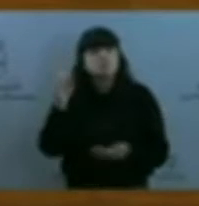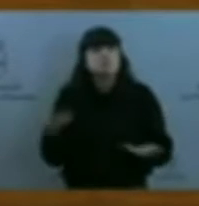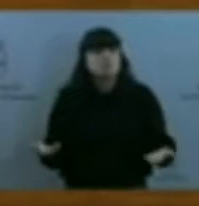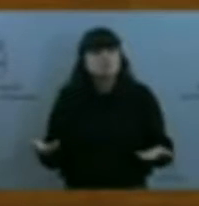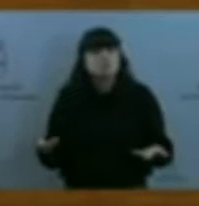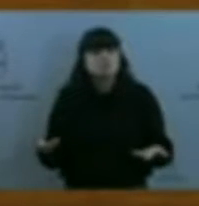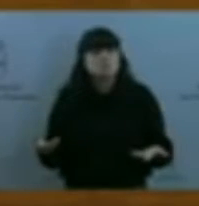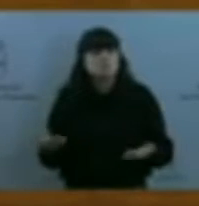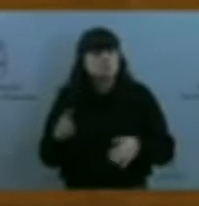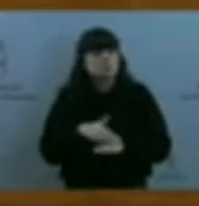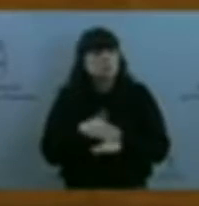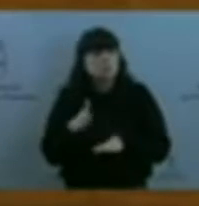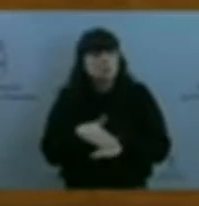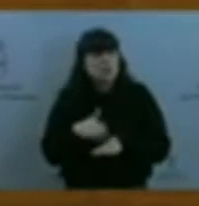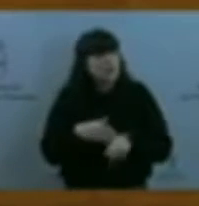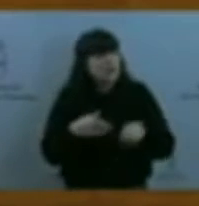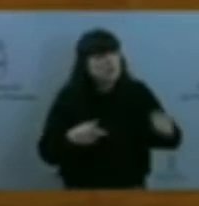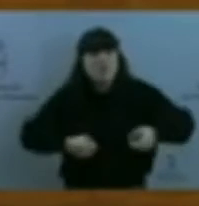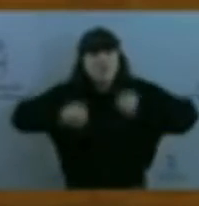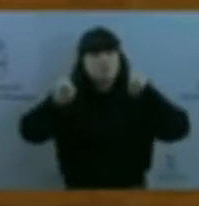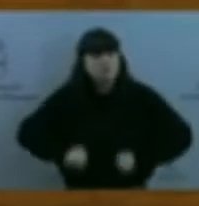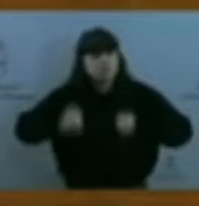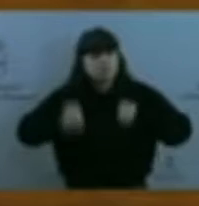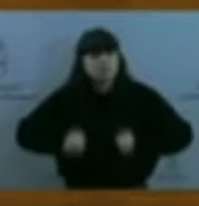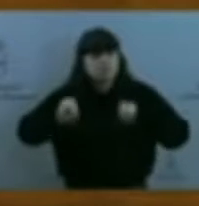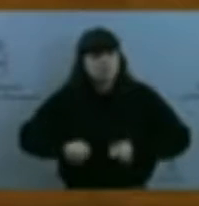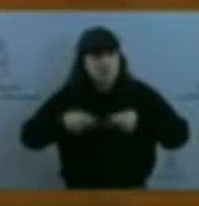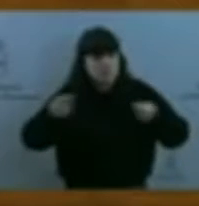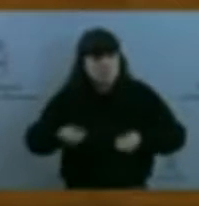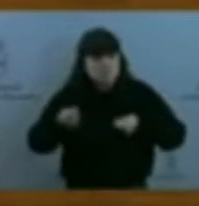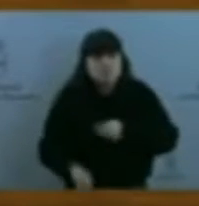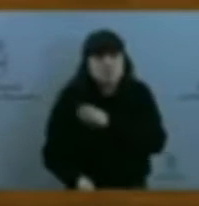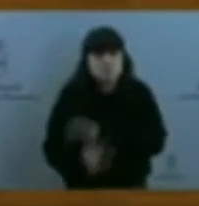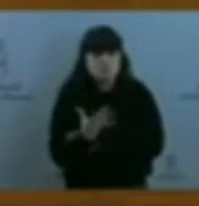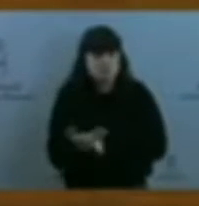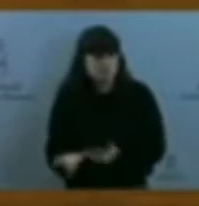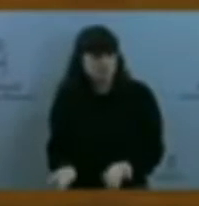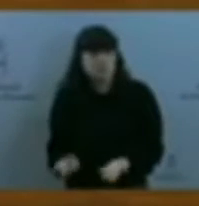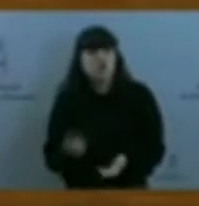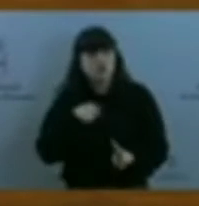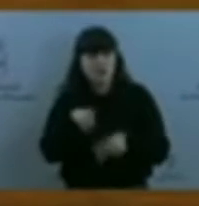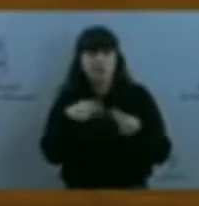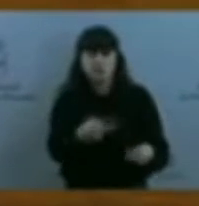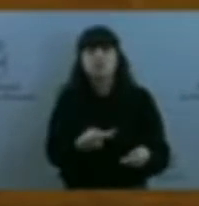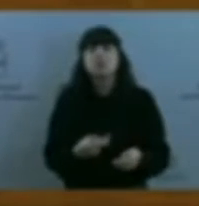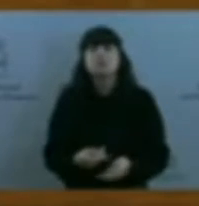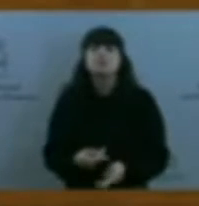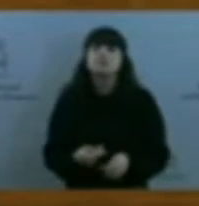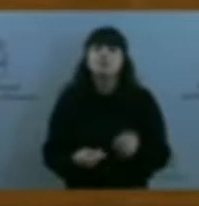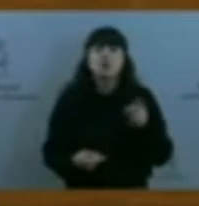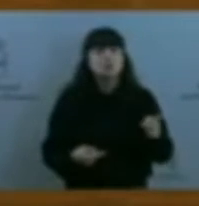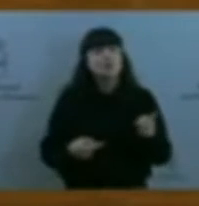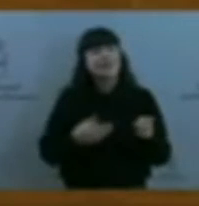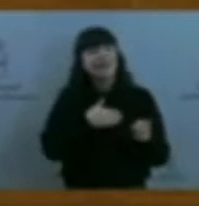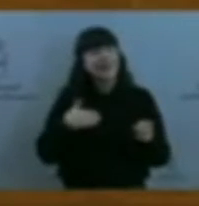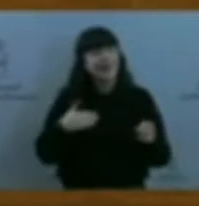en publicarlo? Le voy a responder yo. Tenía que hacerlo para justificar su negativa a hacerlo